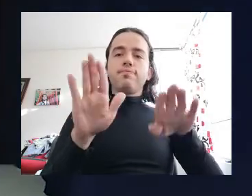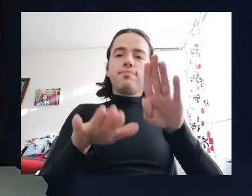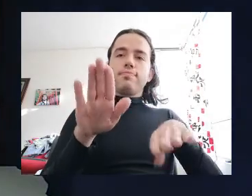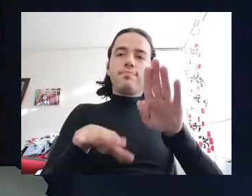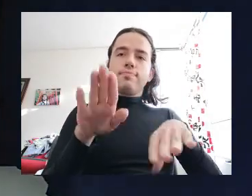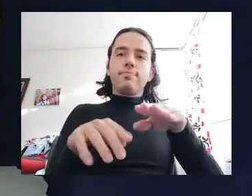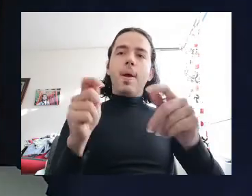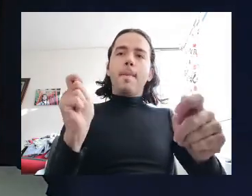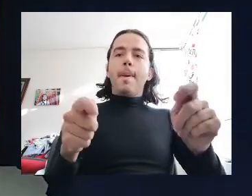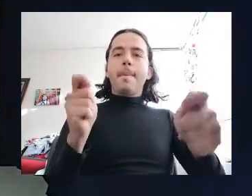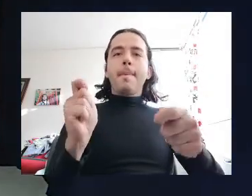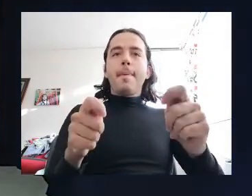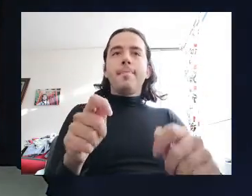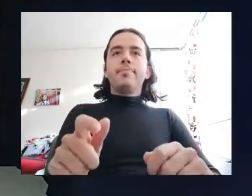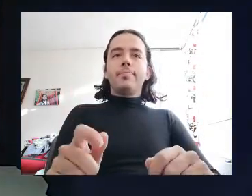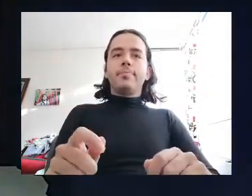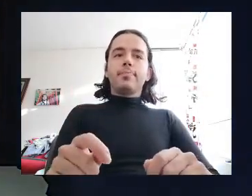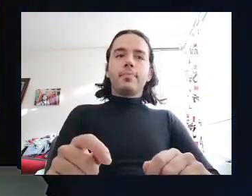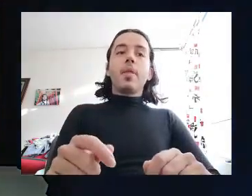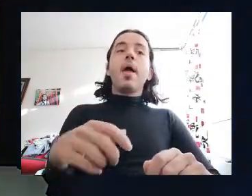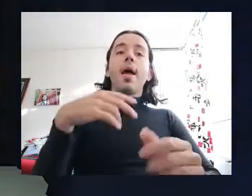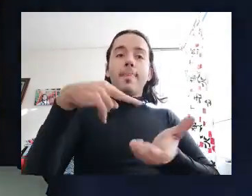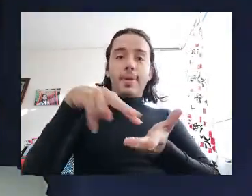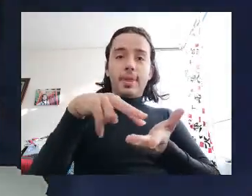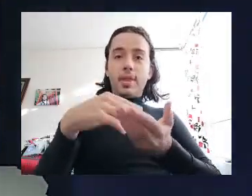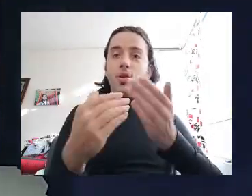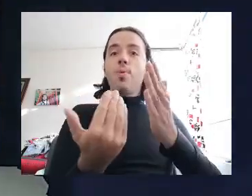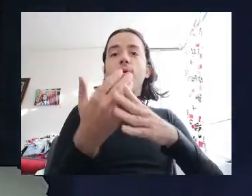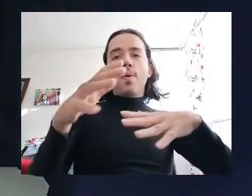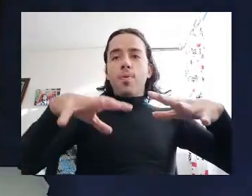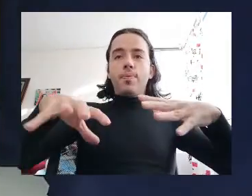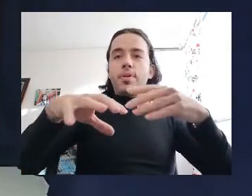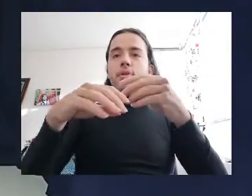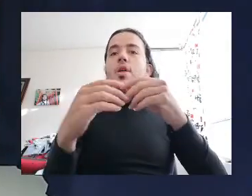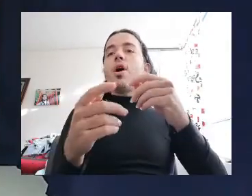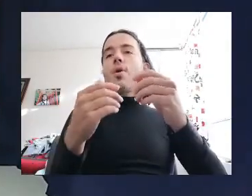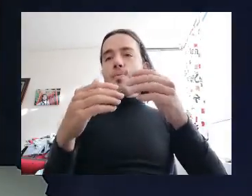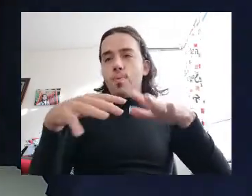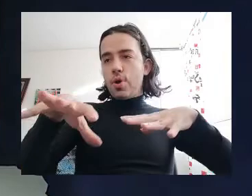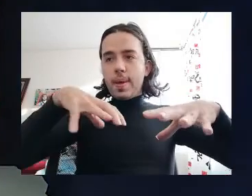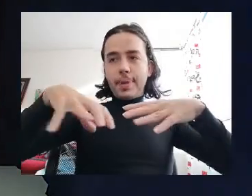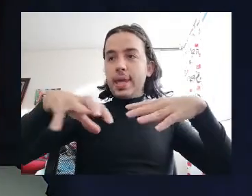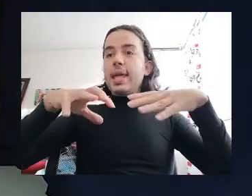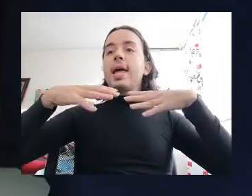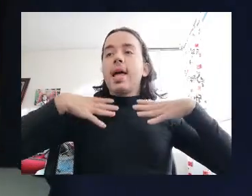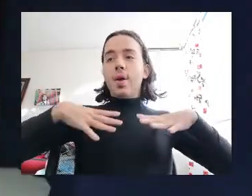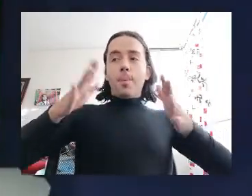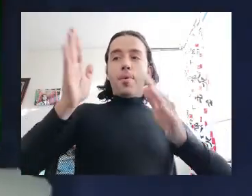¡Ay, ay!